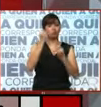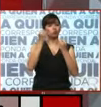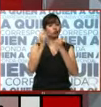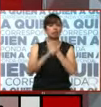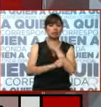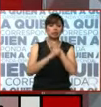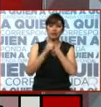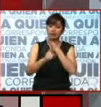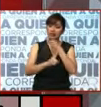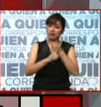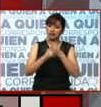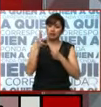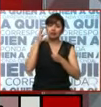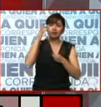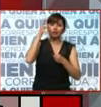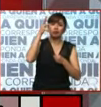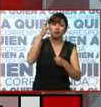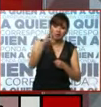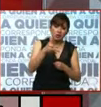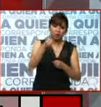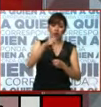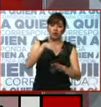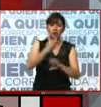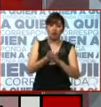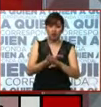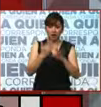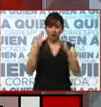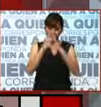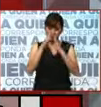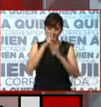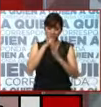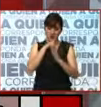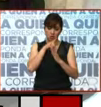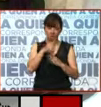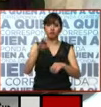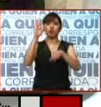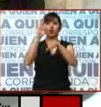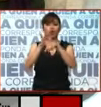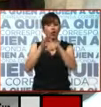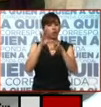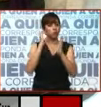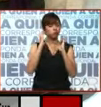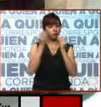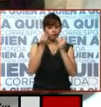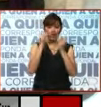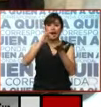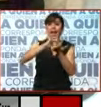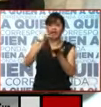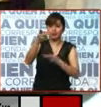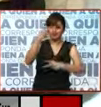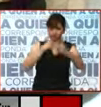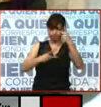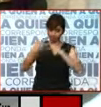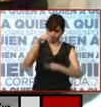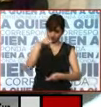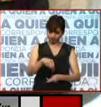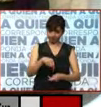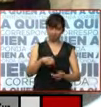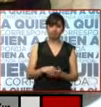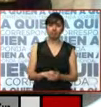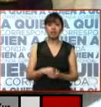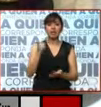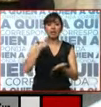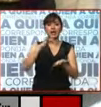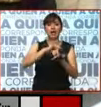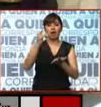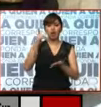y sacude una tragedia que podría estar en casa y mejor que no haya tragedia. Doctora, cuídate. Exacto. Mucho, Imelda. Gracias. Igualmente, por estar con nosotros. Un placer. Agradezco a la